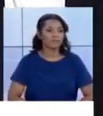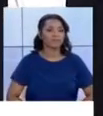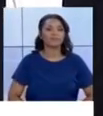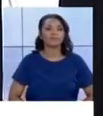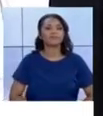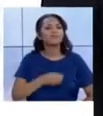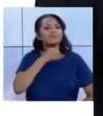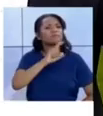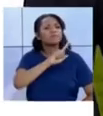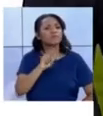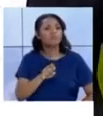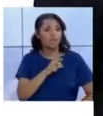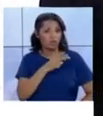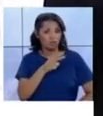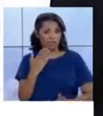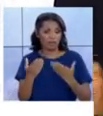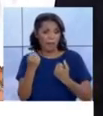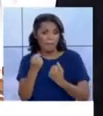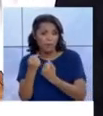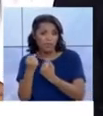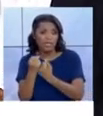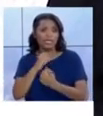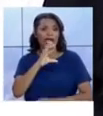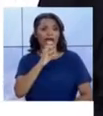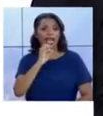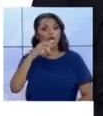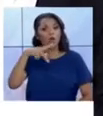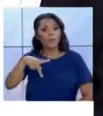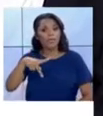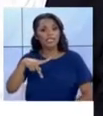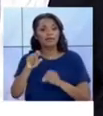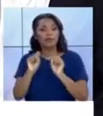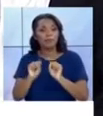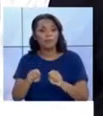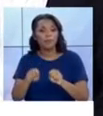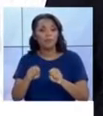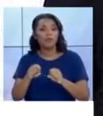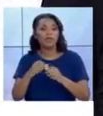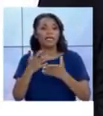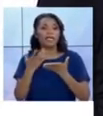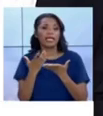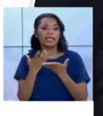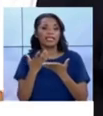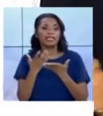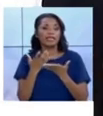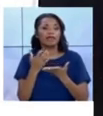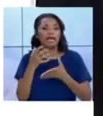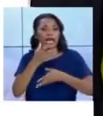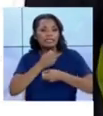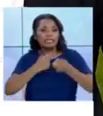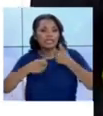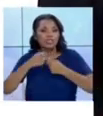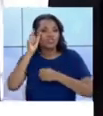significaría que usted apoyaría a las asociaciones o cooperativas para ir para ser facilitadores en el gobierno y comprar estos